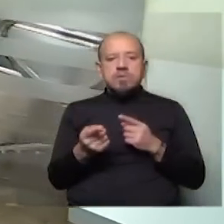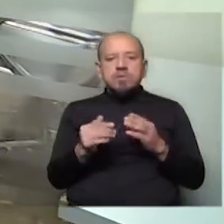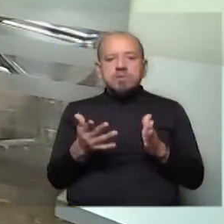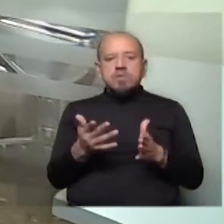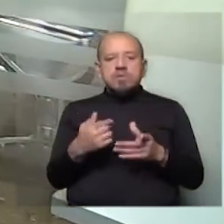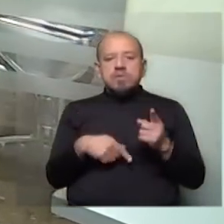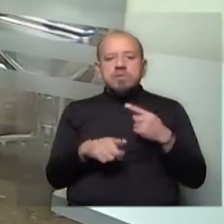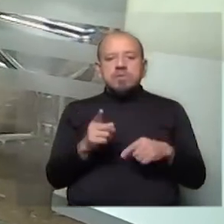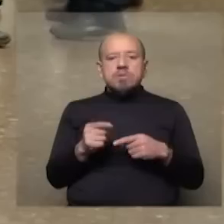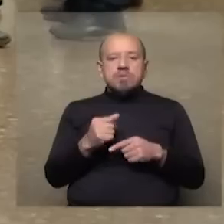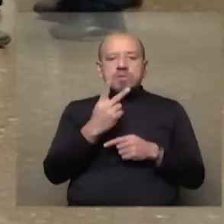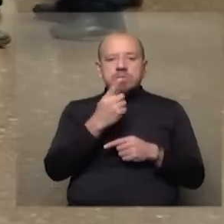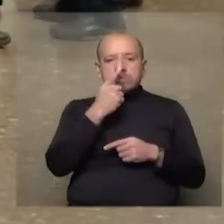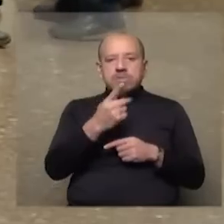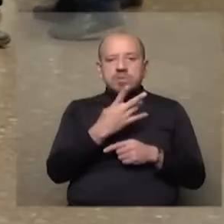de